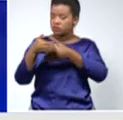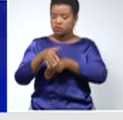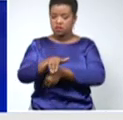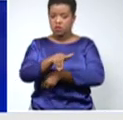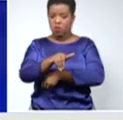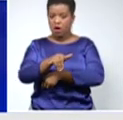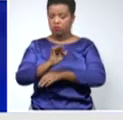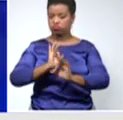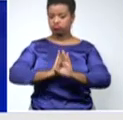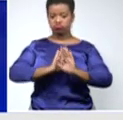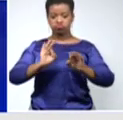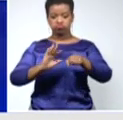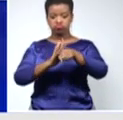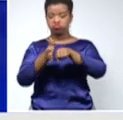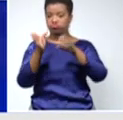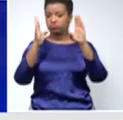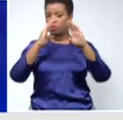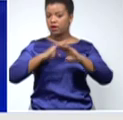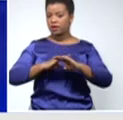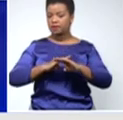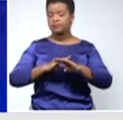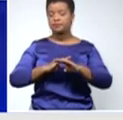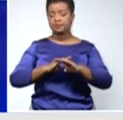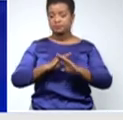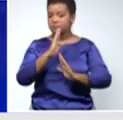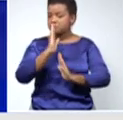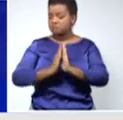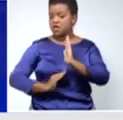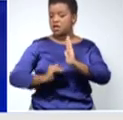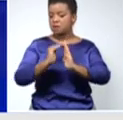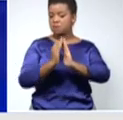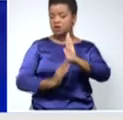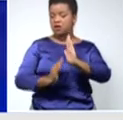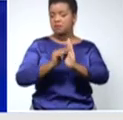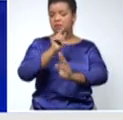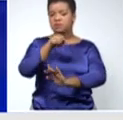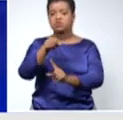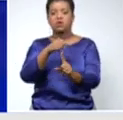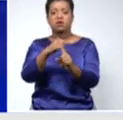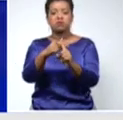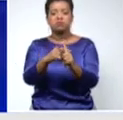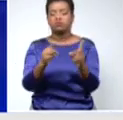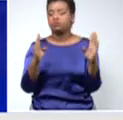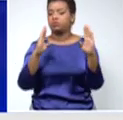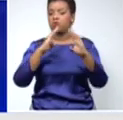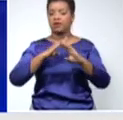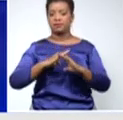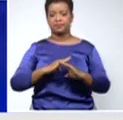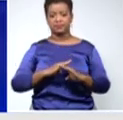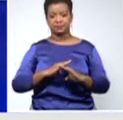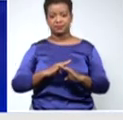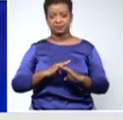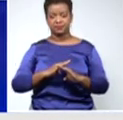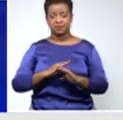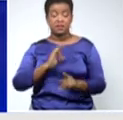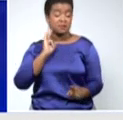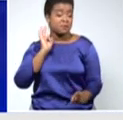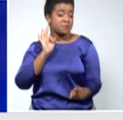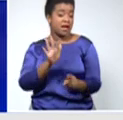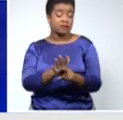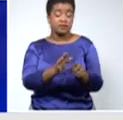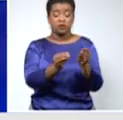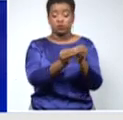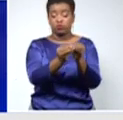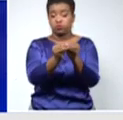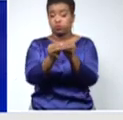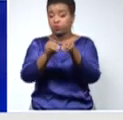era un ejemplo en llevar meses sin diagnosticar casos de COVID. Comenzó la transmisión